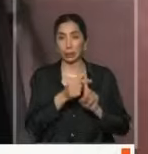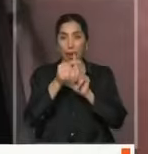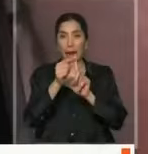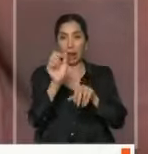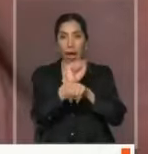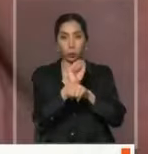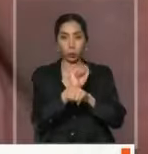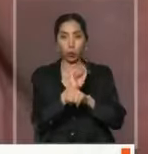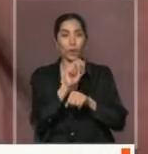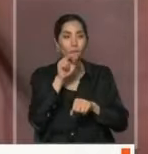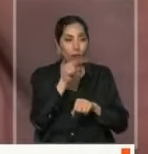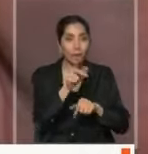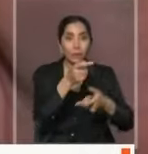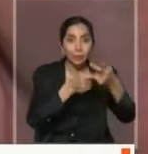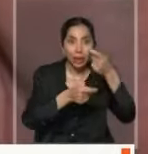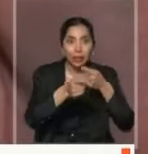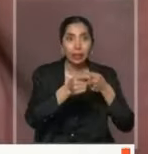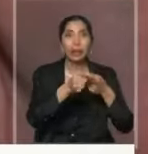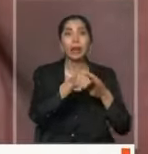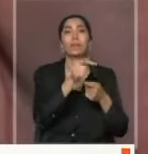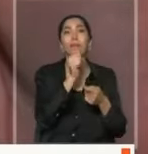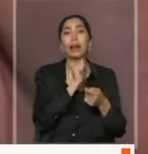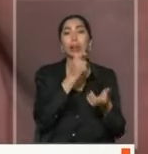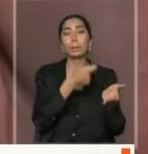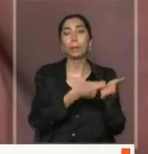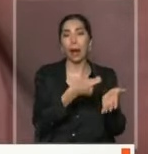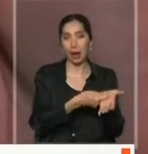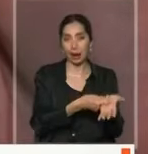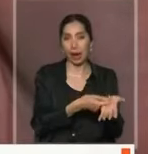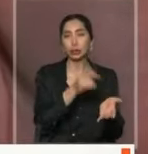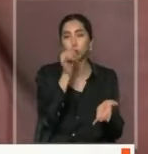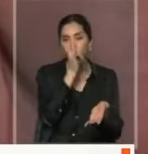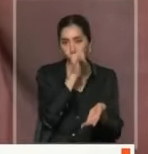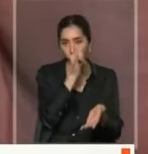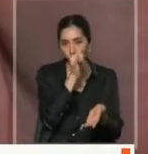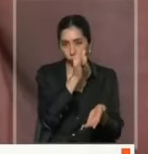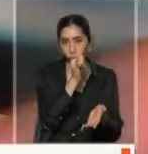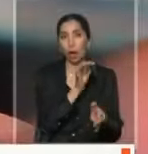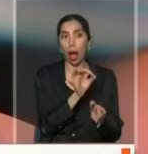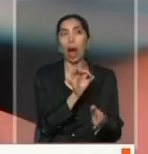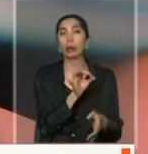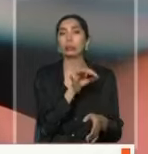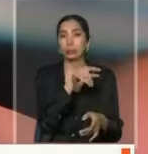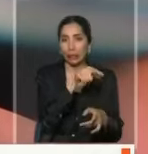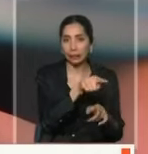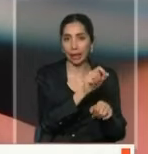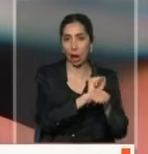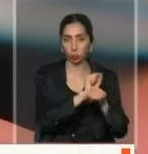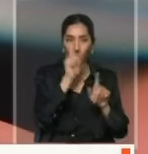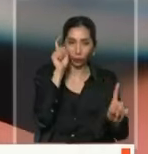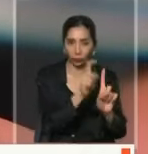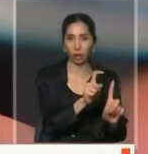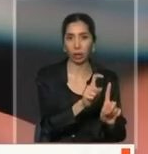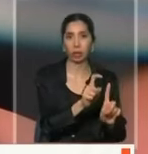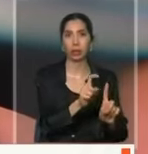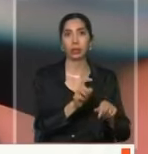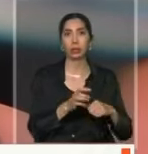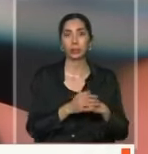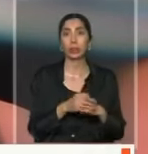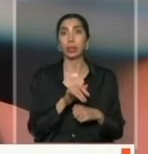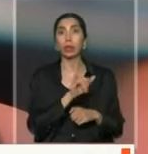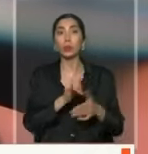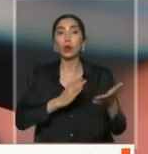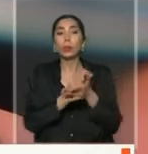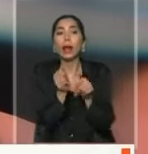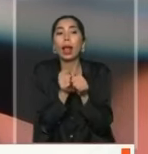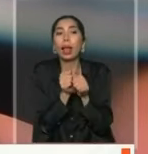a la venta y que estaban en prenda o en posesión de personas con antecedentes. Hacían contacto con el oferente en estas redes de